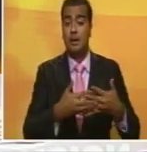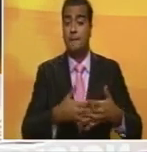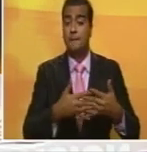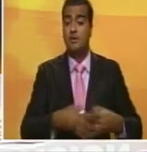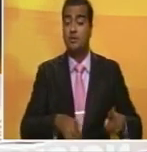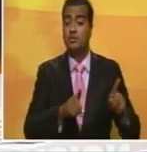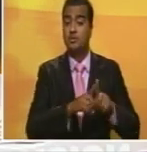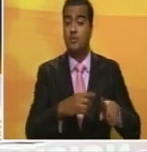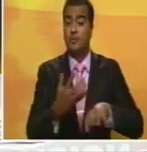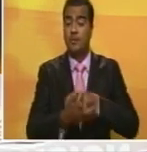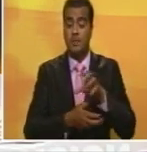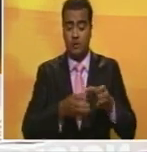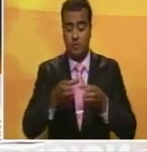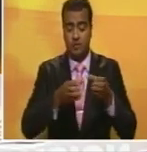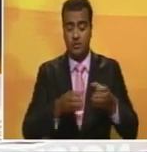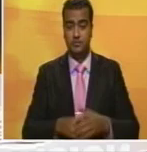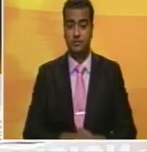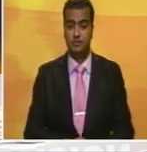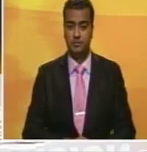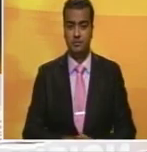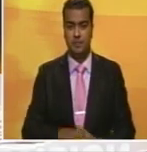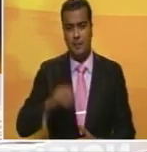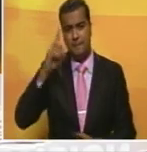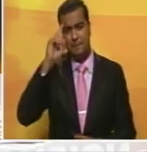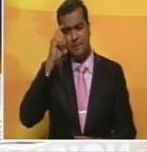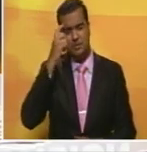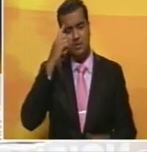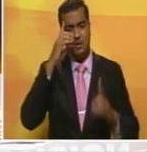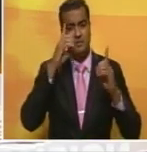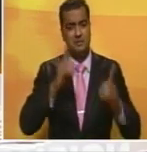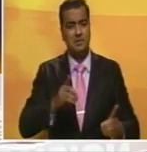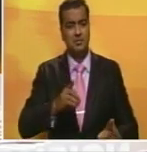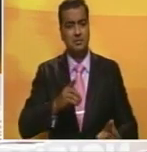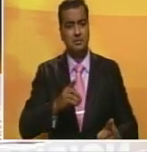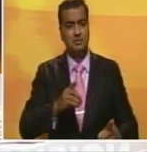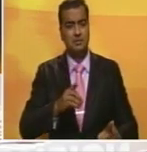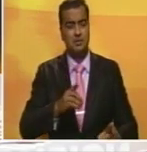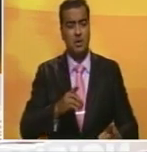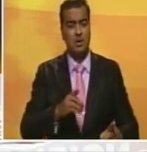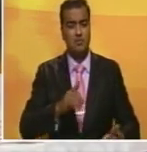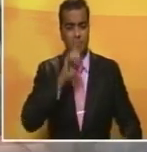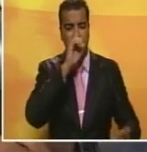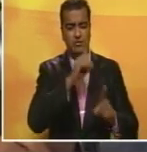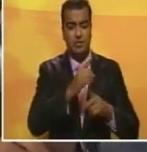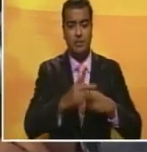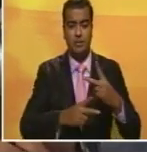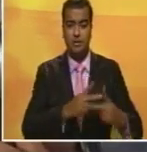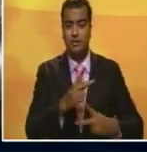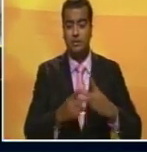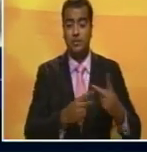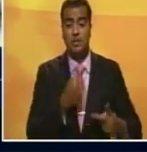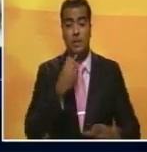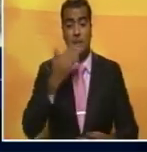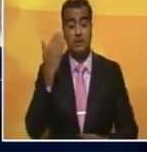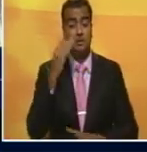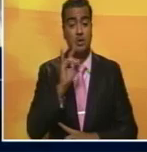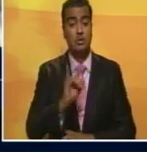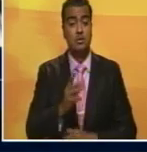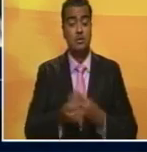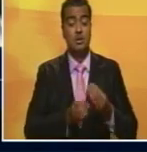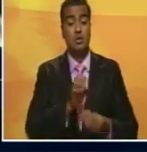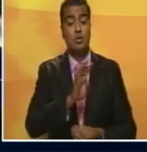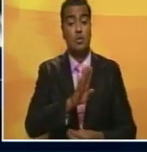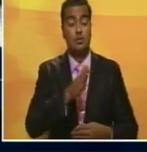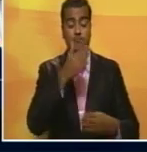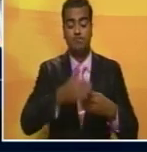ocasionó problemas en la comunicación. Consideró que esto se debe a un sabotaje y a un fin político. Fernández destacó que el pasado lunes se registraron